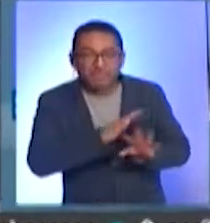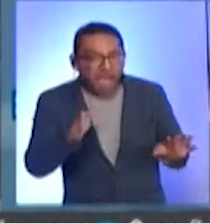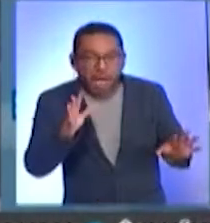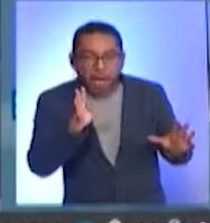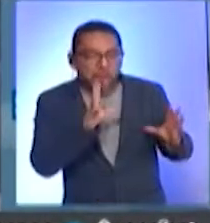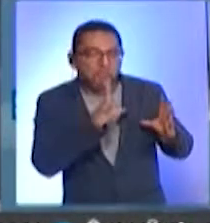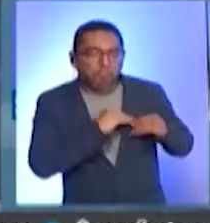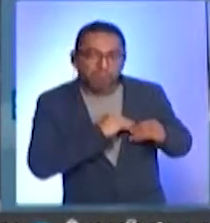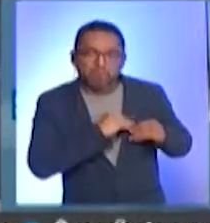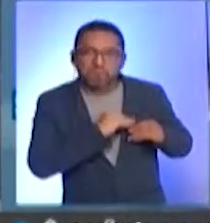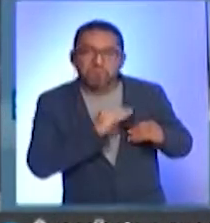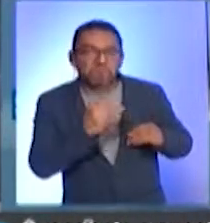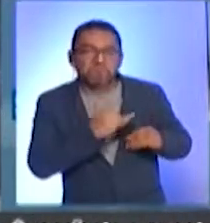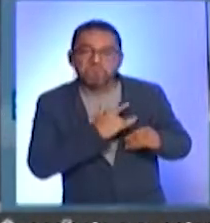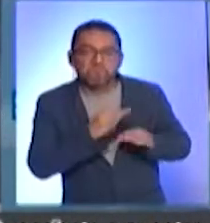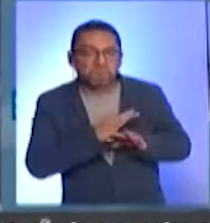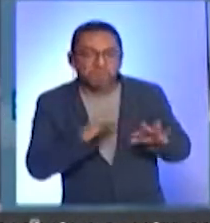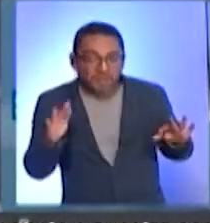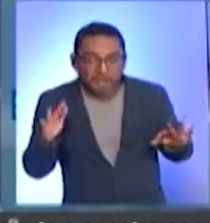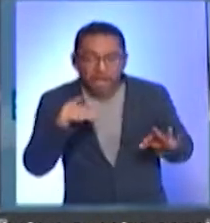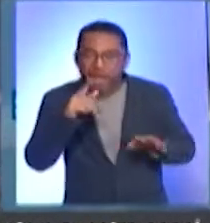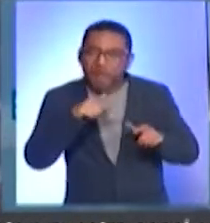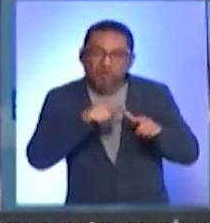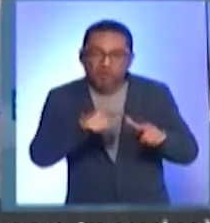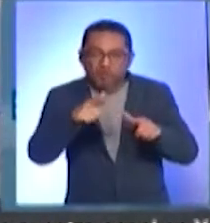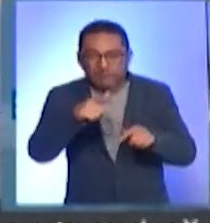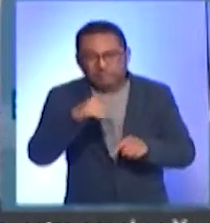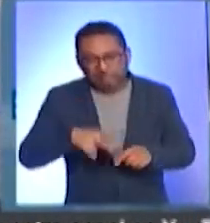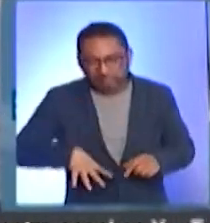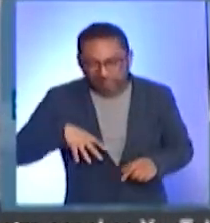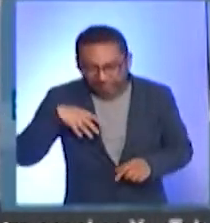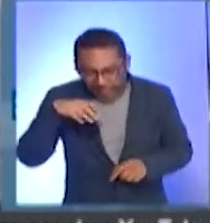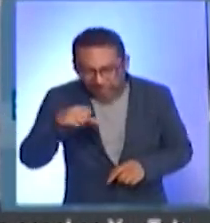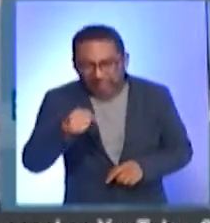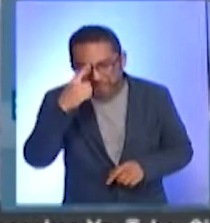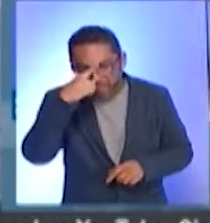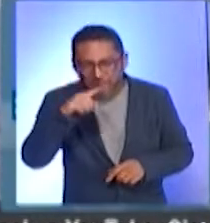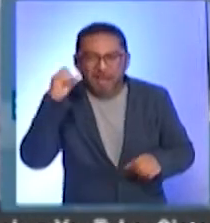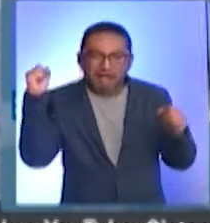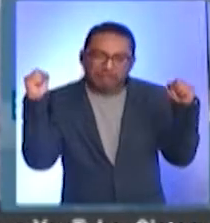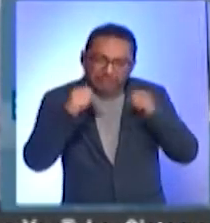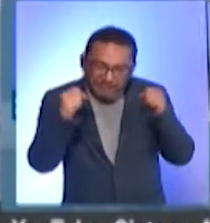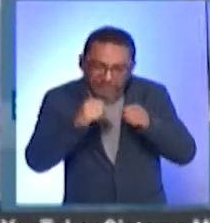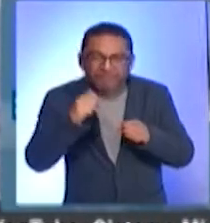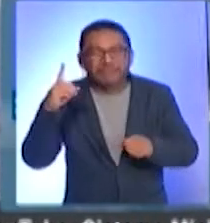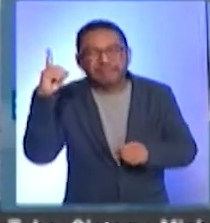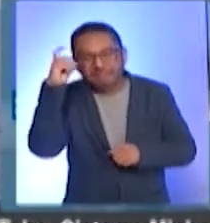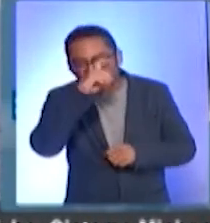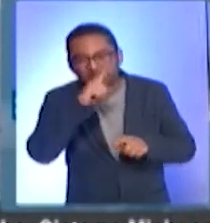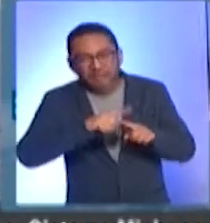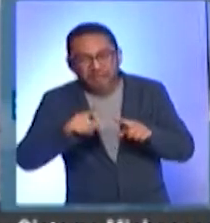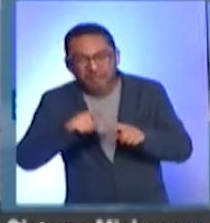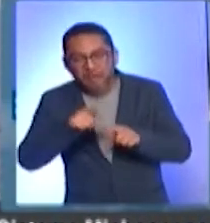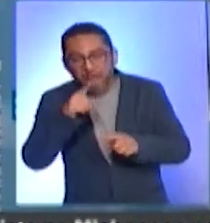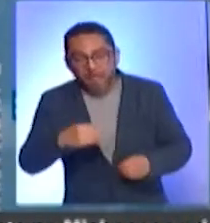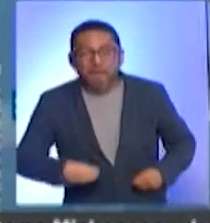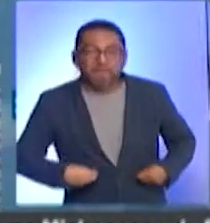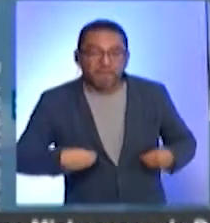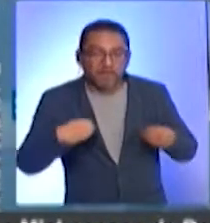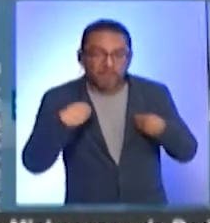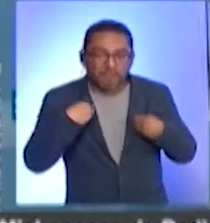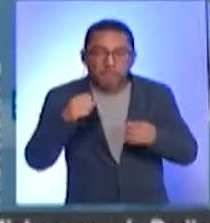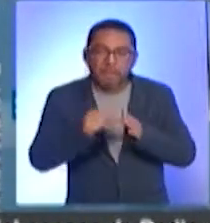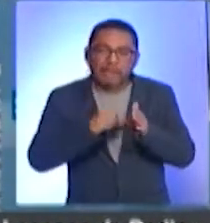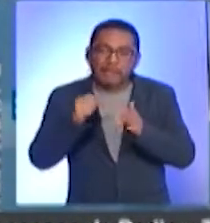de latir después de haber dado todo por el atletismo en situaciones difíciles y en el olvido sobrevivió el carismático don beto en estos